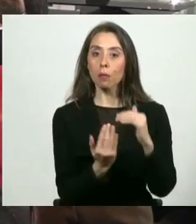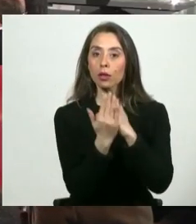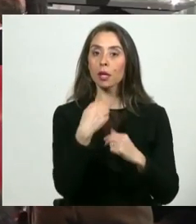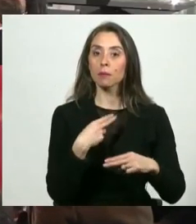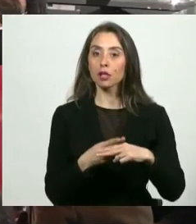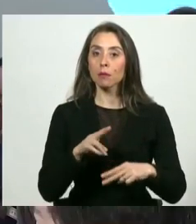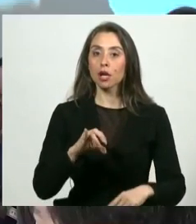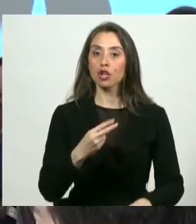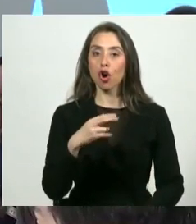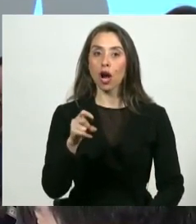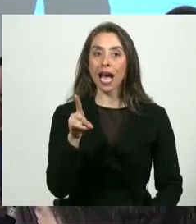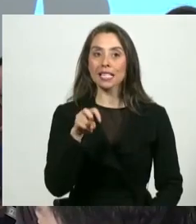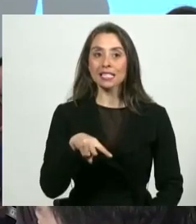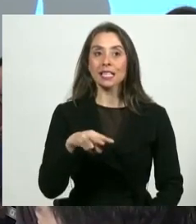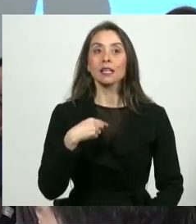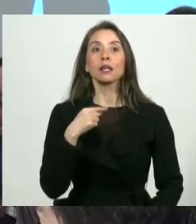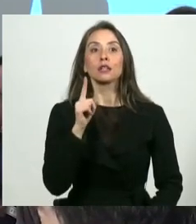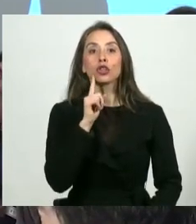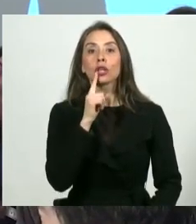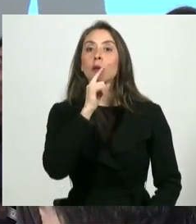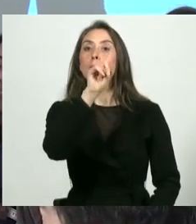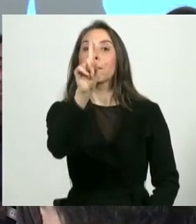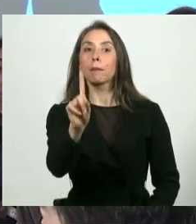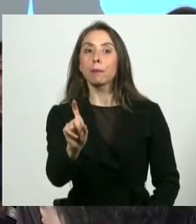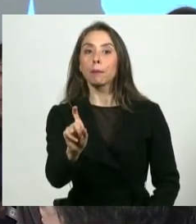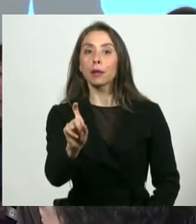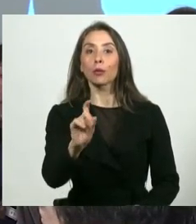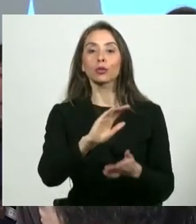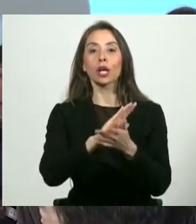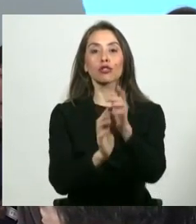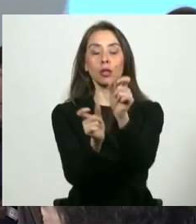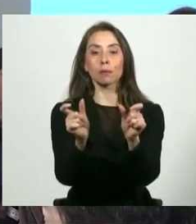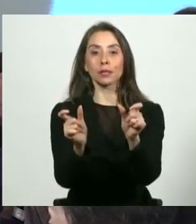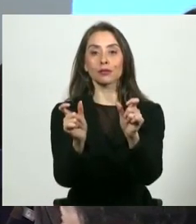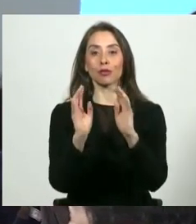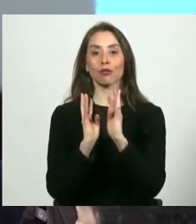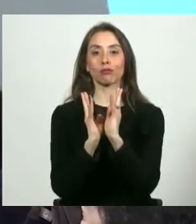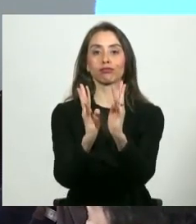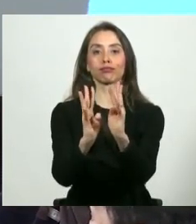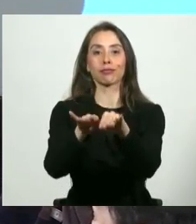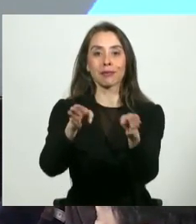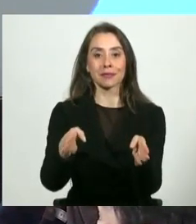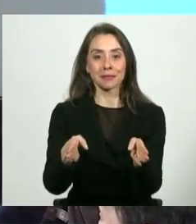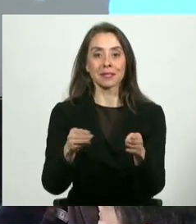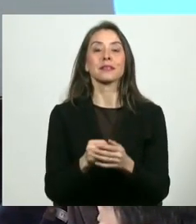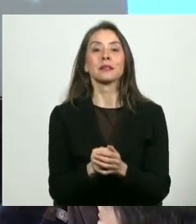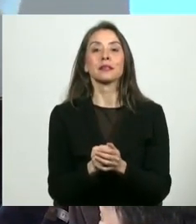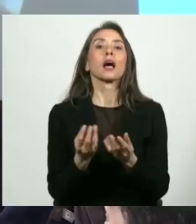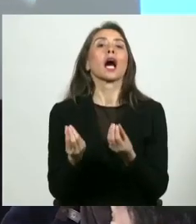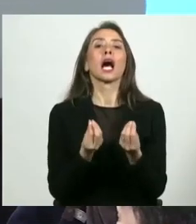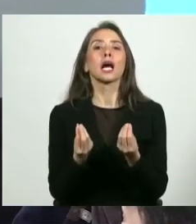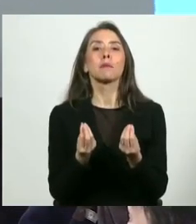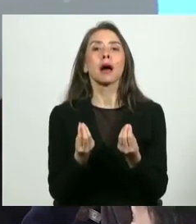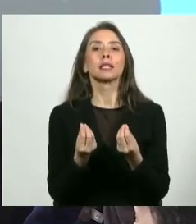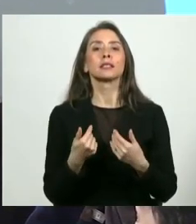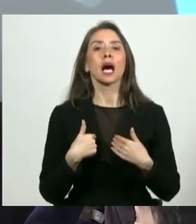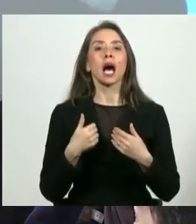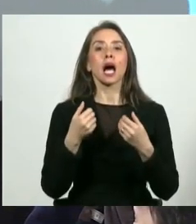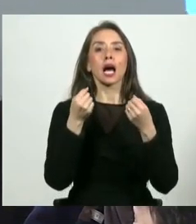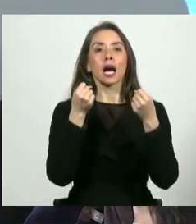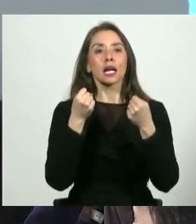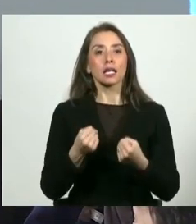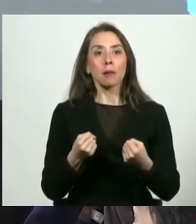es Johan Chen y tengo una pregunta a todos los moderadores. Lo que pasa es que, ¿qué pasa con las capacidades? Se